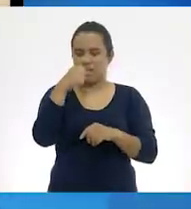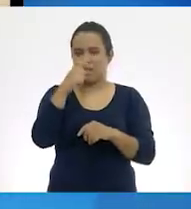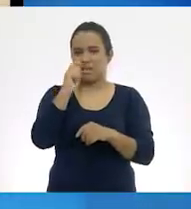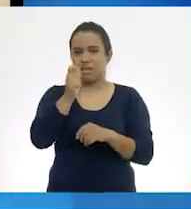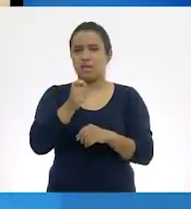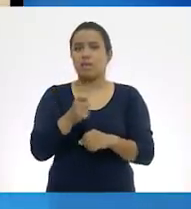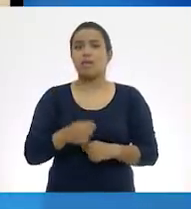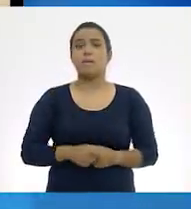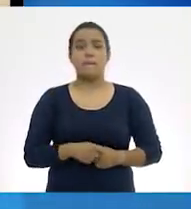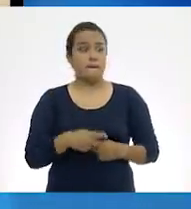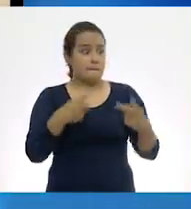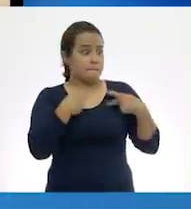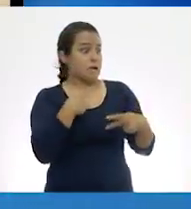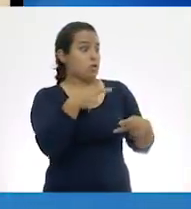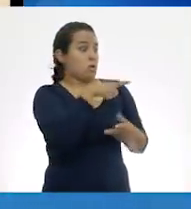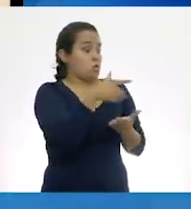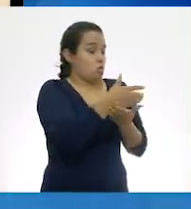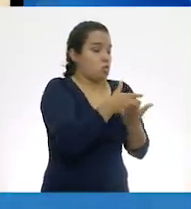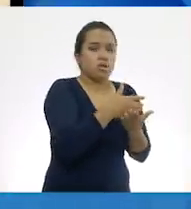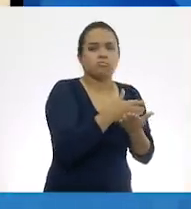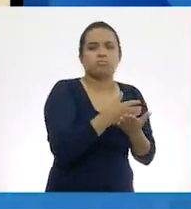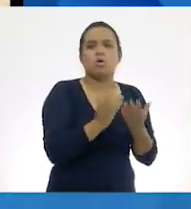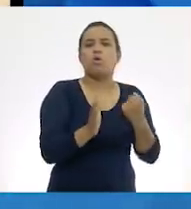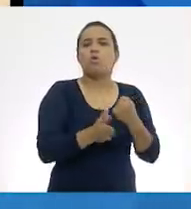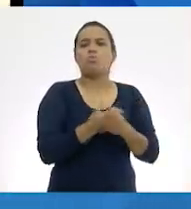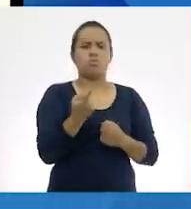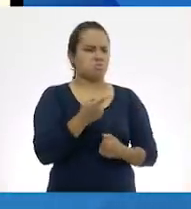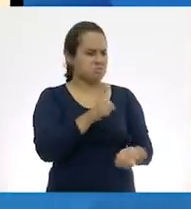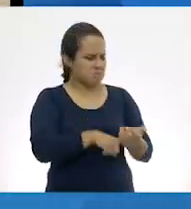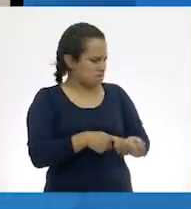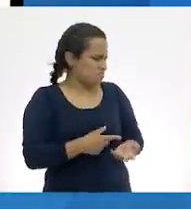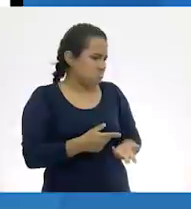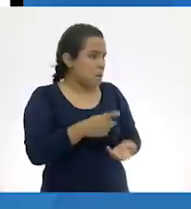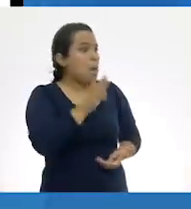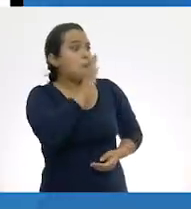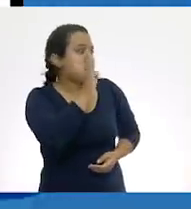no significa que deban curarse, porque no tienen realmente nada de malo.